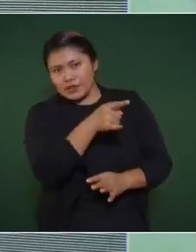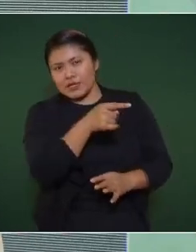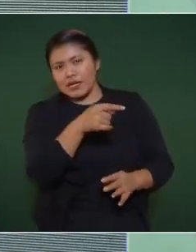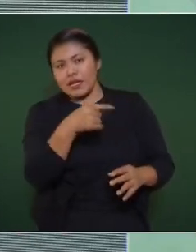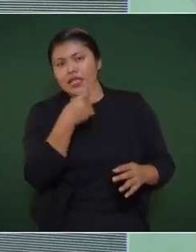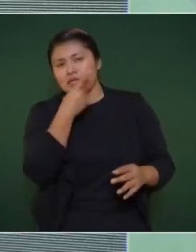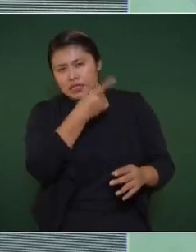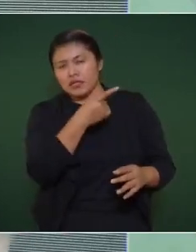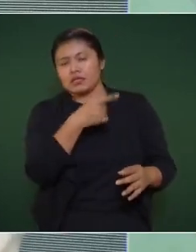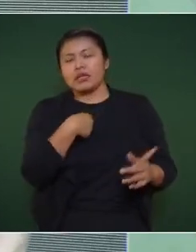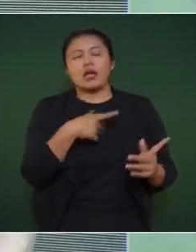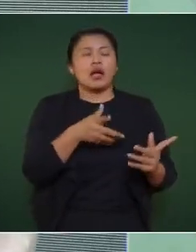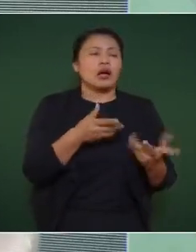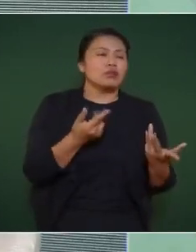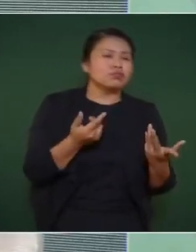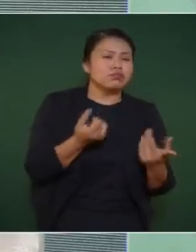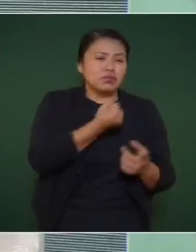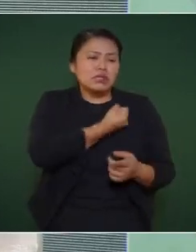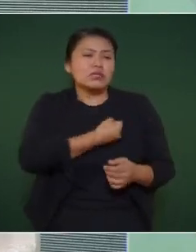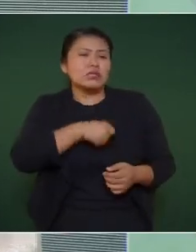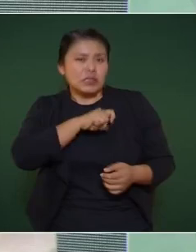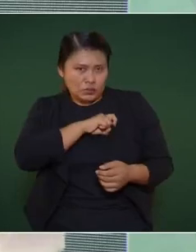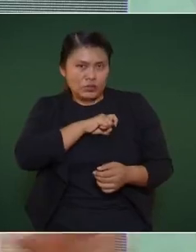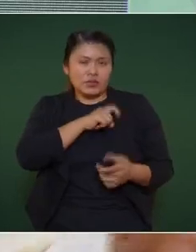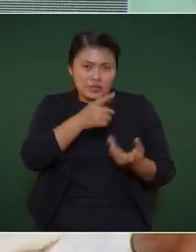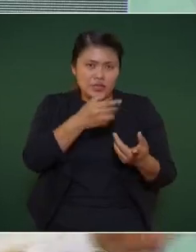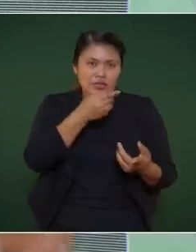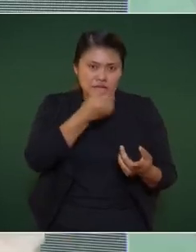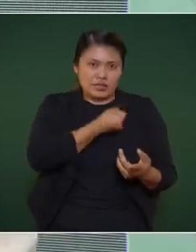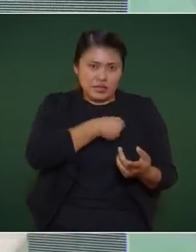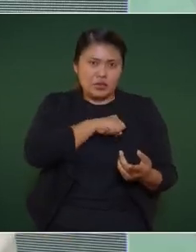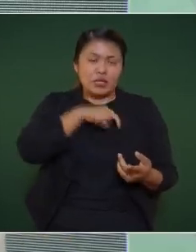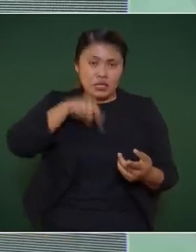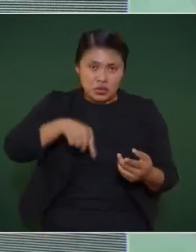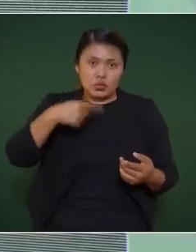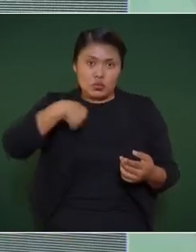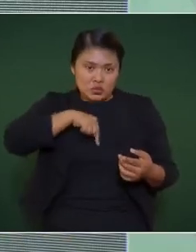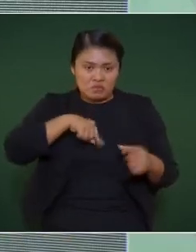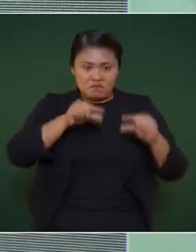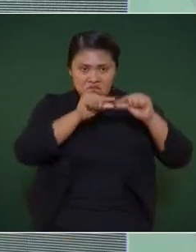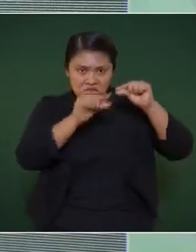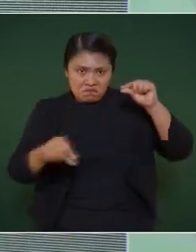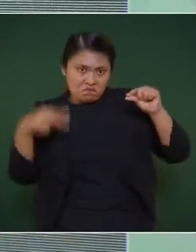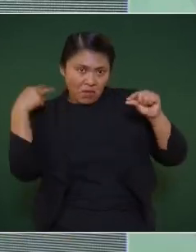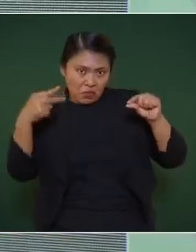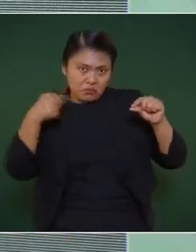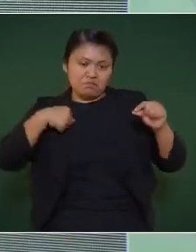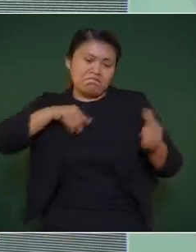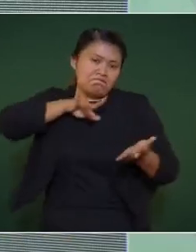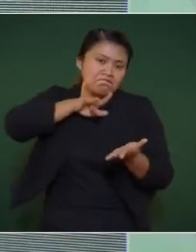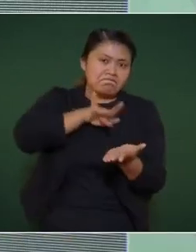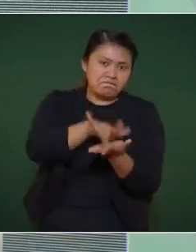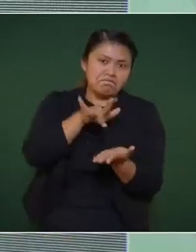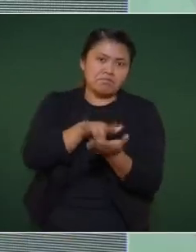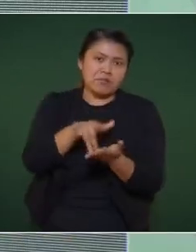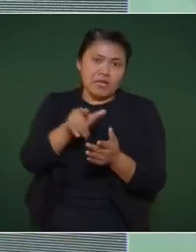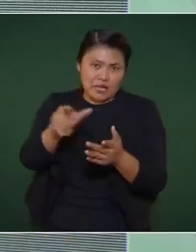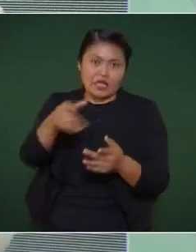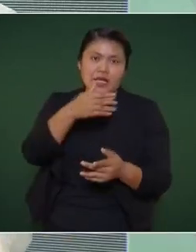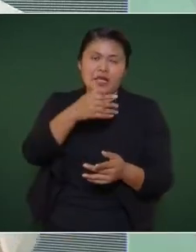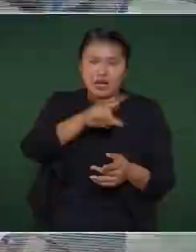ya se inició todo este plan aquí en Veracruz, contamos con el apoyo de